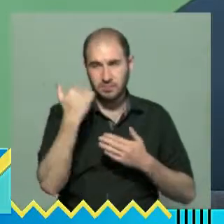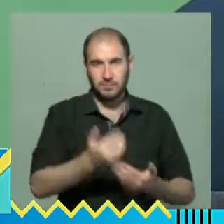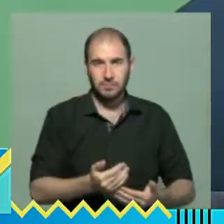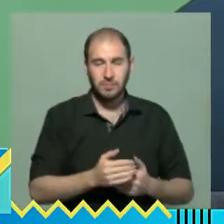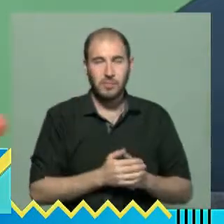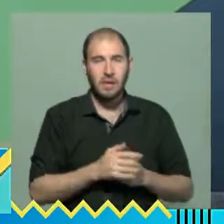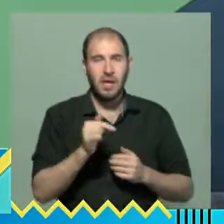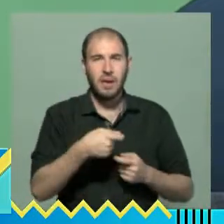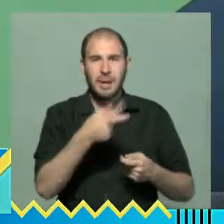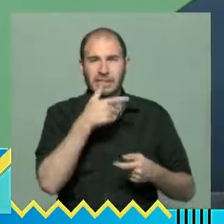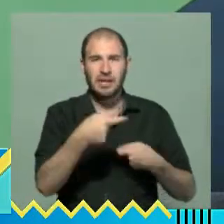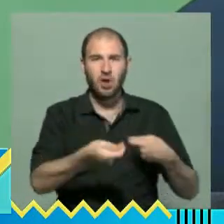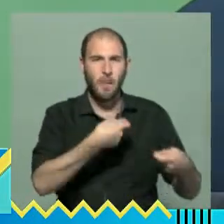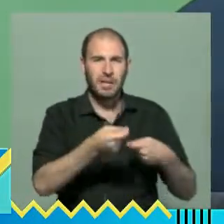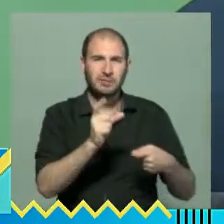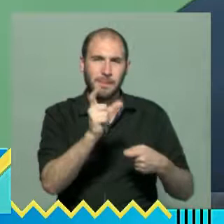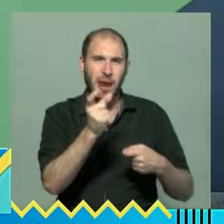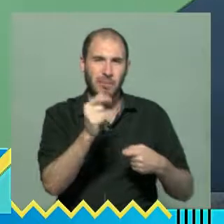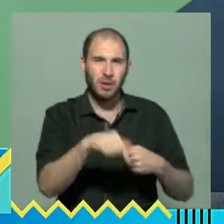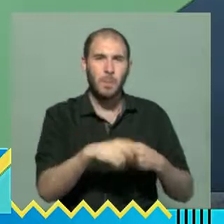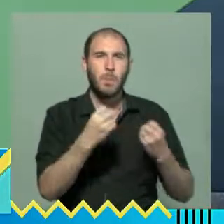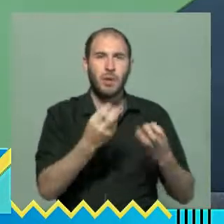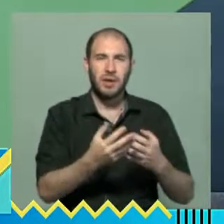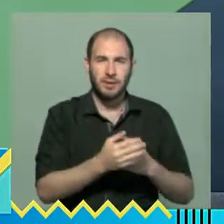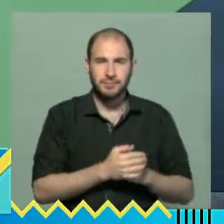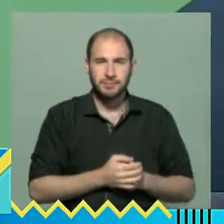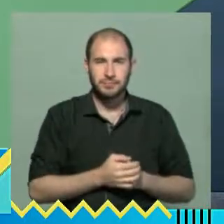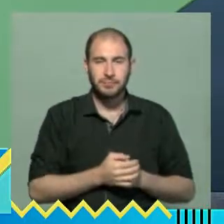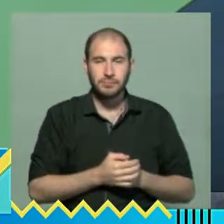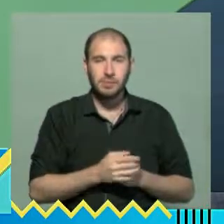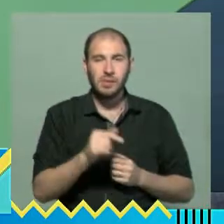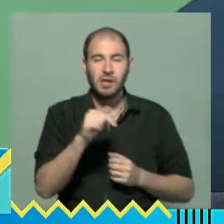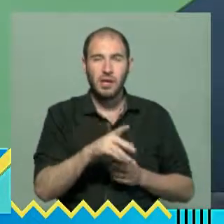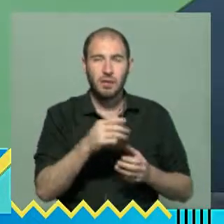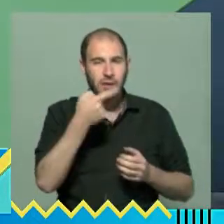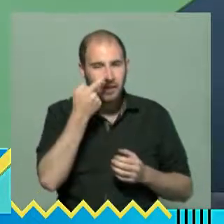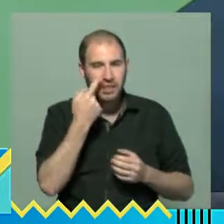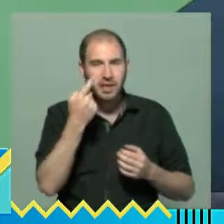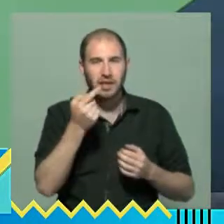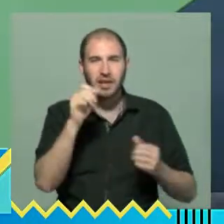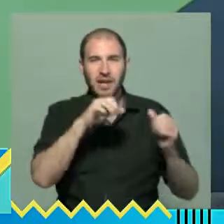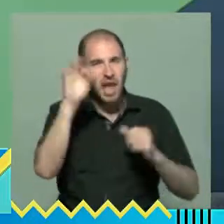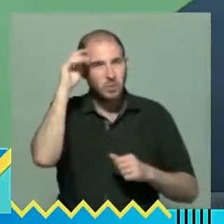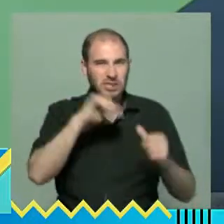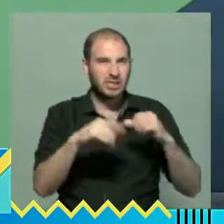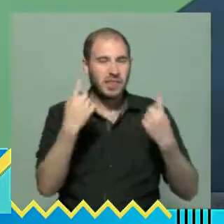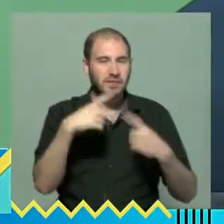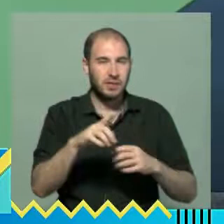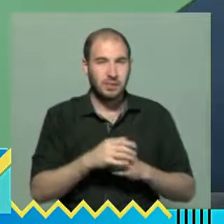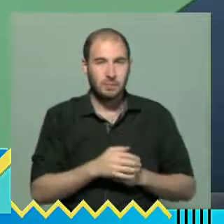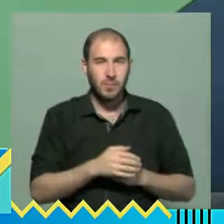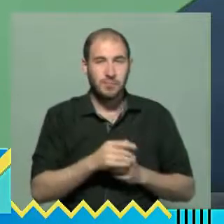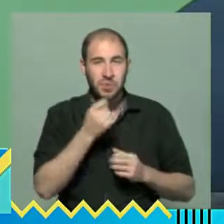ha vuelto tan comercial este concepto, porque de repente empezamos a tener otro tipo de interés en las neurociencias y no sé, bueno,